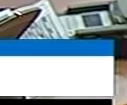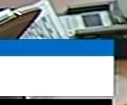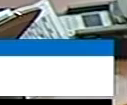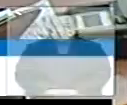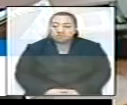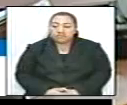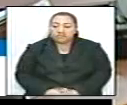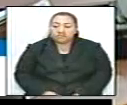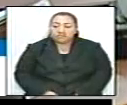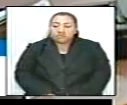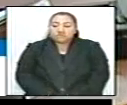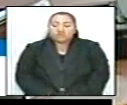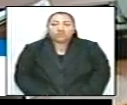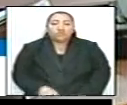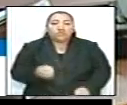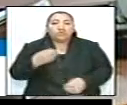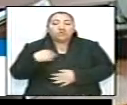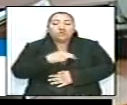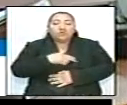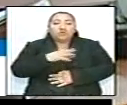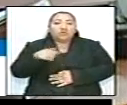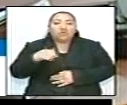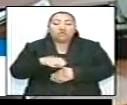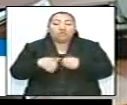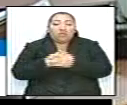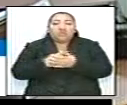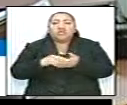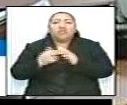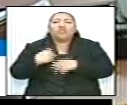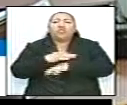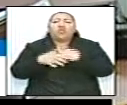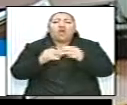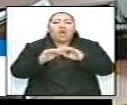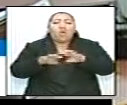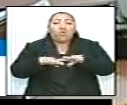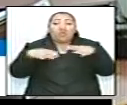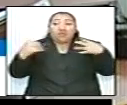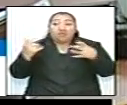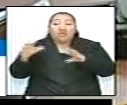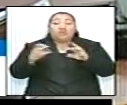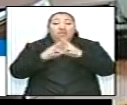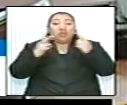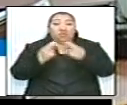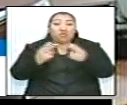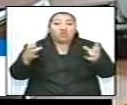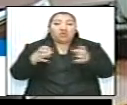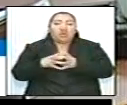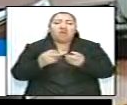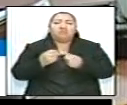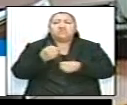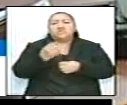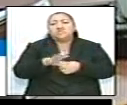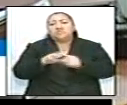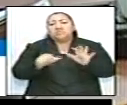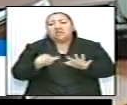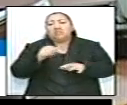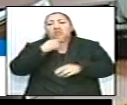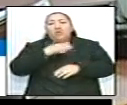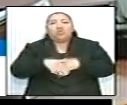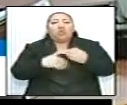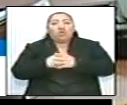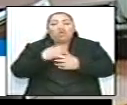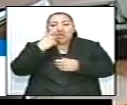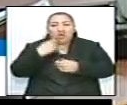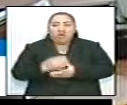hemos terminado con el machismo. Sigue el machismo, presidenta, porque en las audiencias que realizo muchas veces hay 5 o 6 mujeres y el resto son